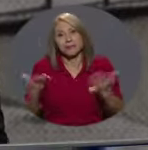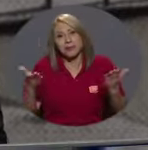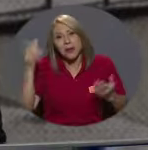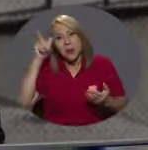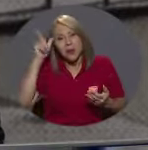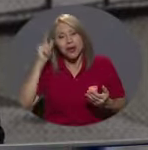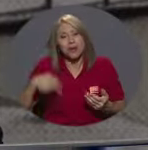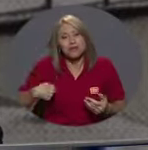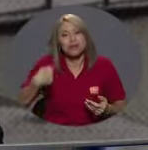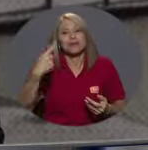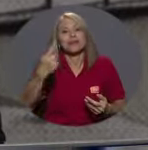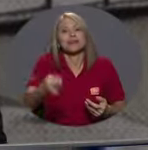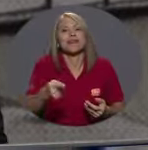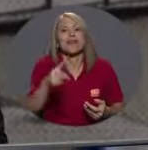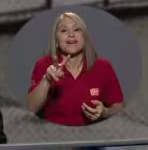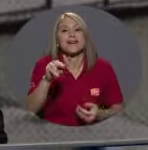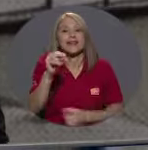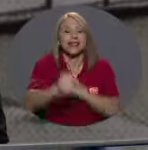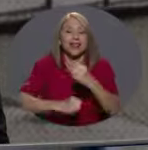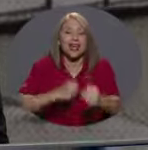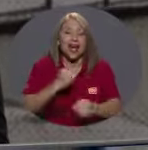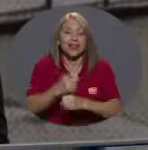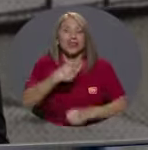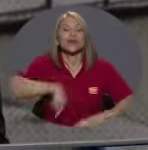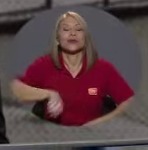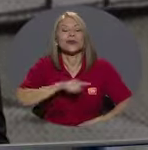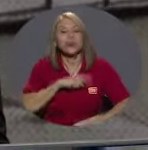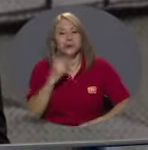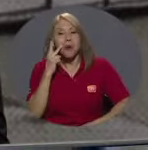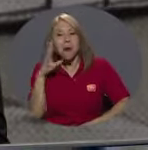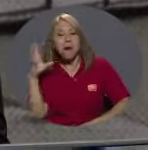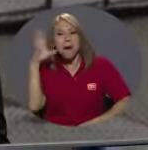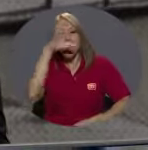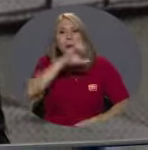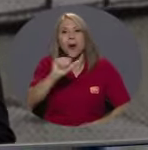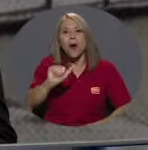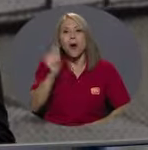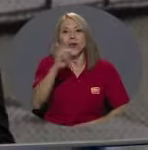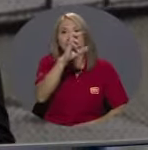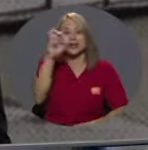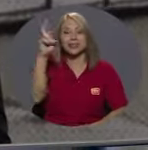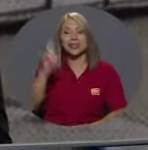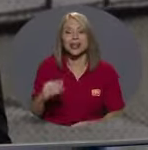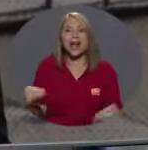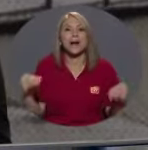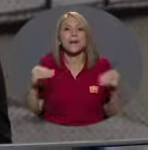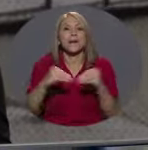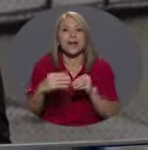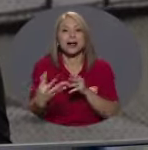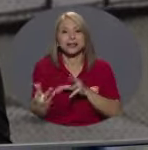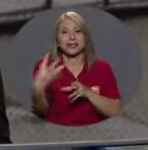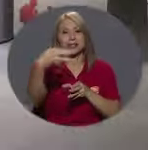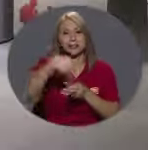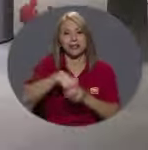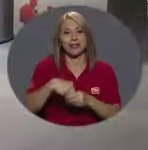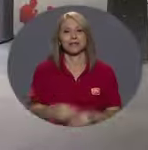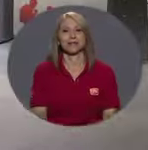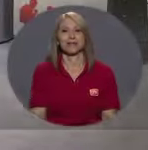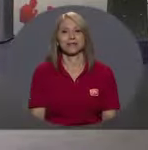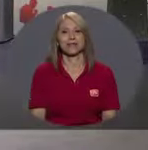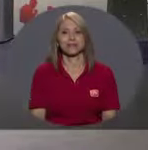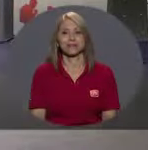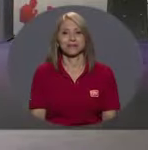supuesto que en 10 años, 15 años, 20 años nos vamos a encontrar con otra Costa Rica, ahora sí pues mucho más